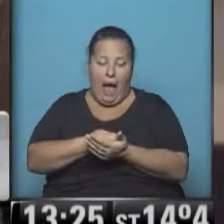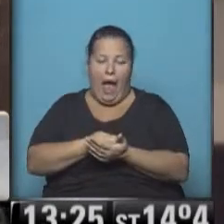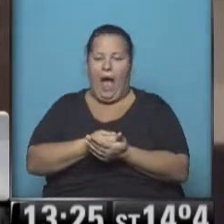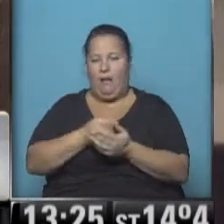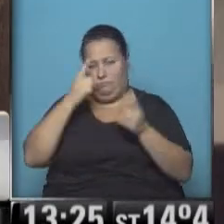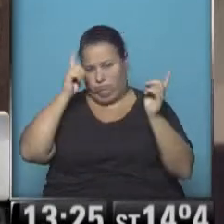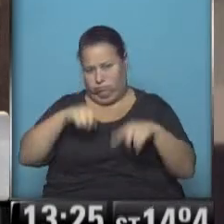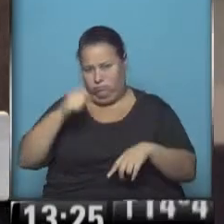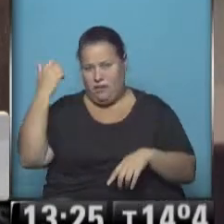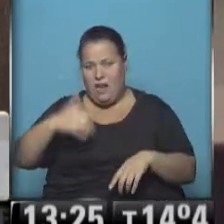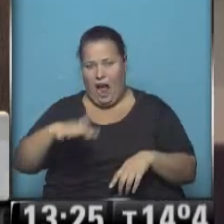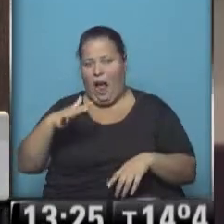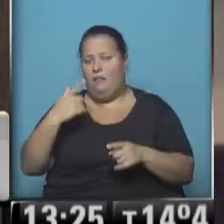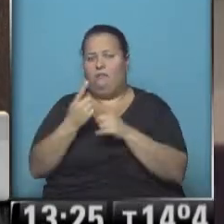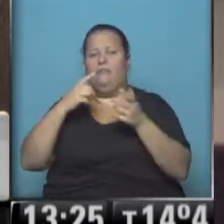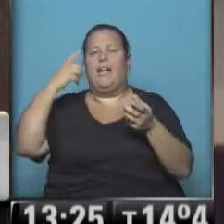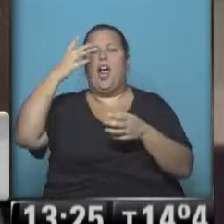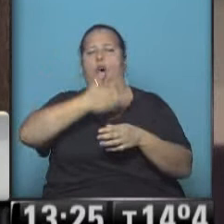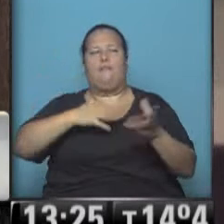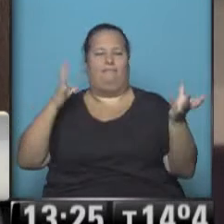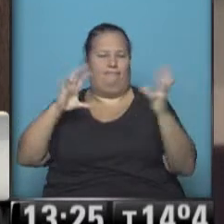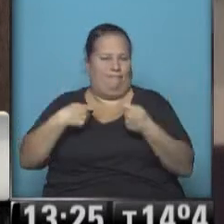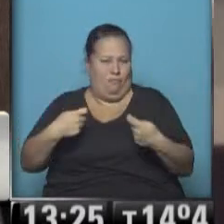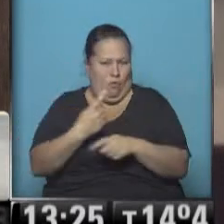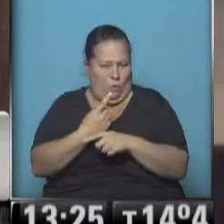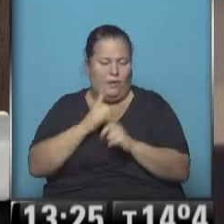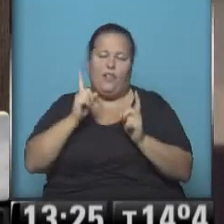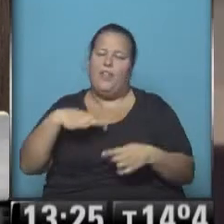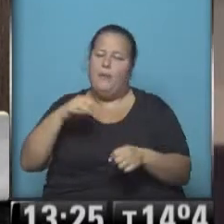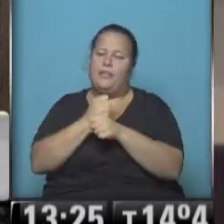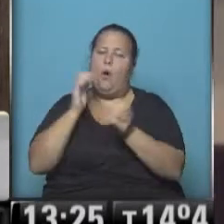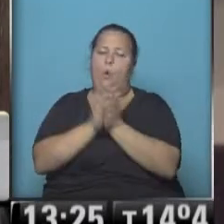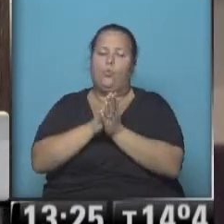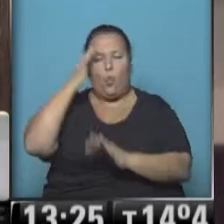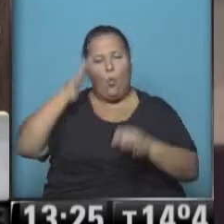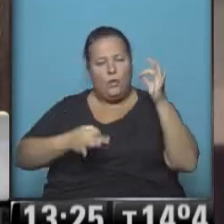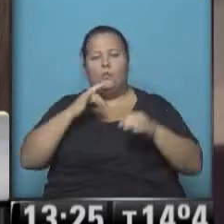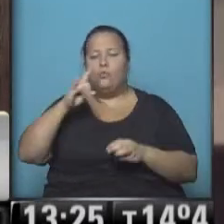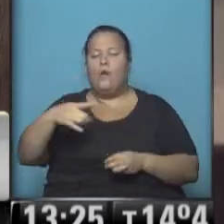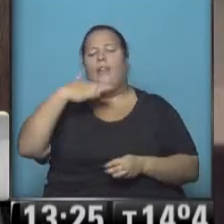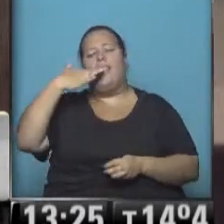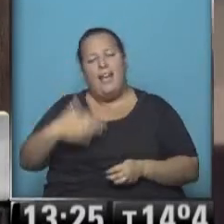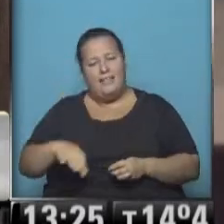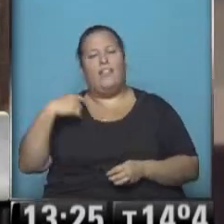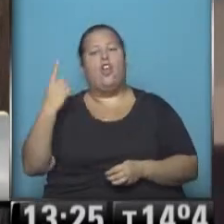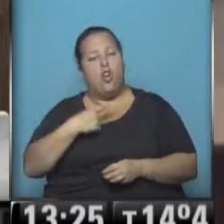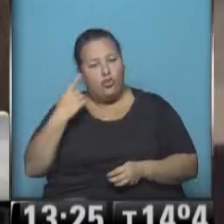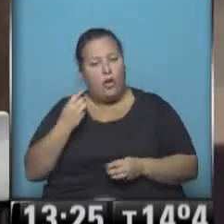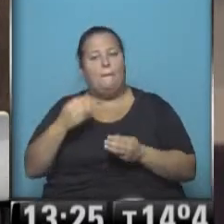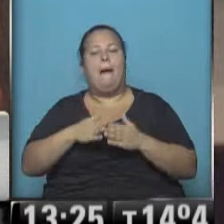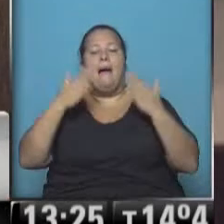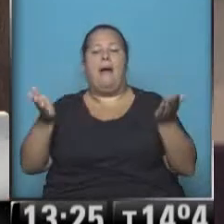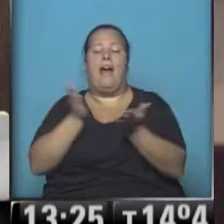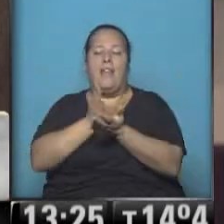desmesurado que de financia los sistemas entonces tenemos que también trabajar con la justicia para que la justicia entienda que nosotros para ampliar